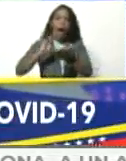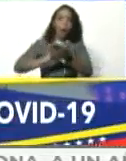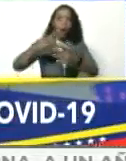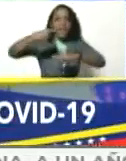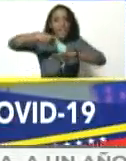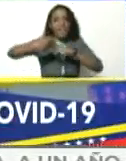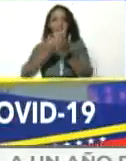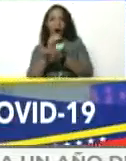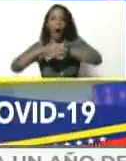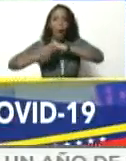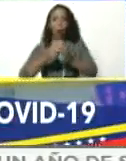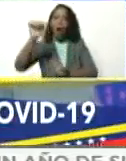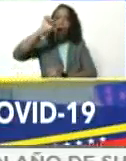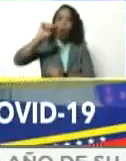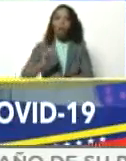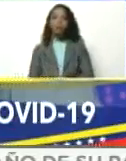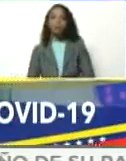cosas, jabón, agua.